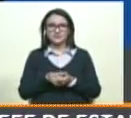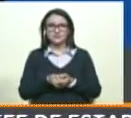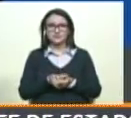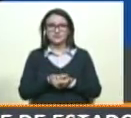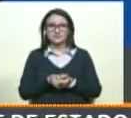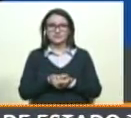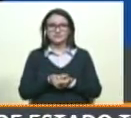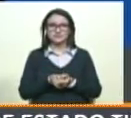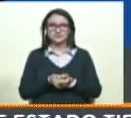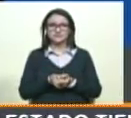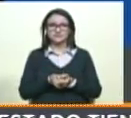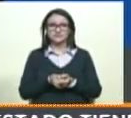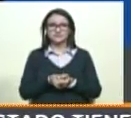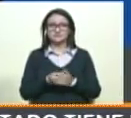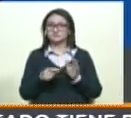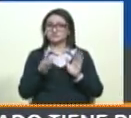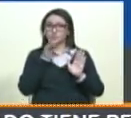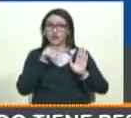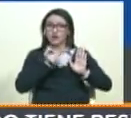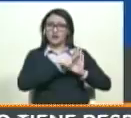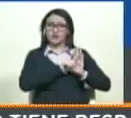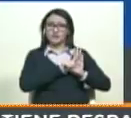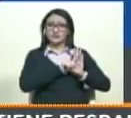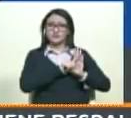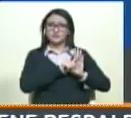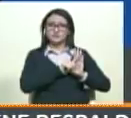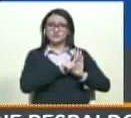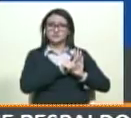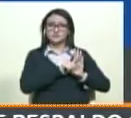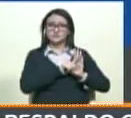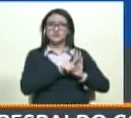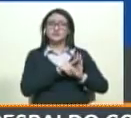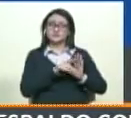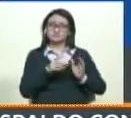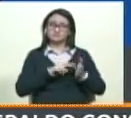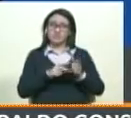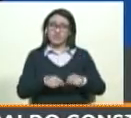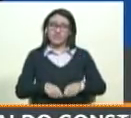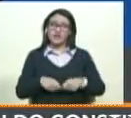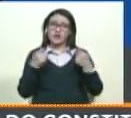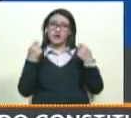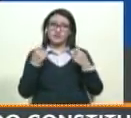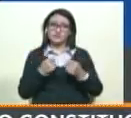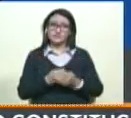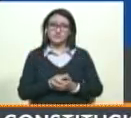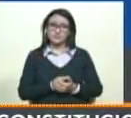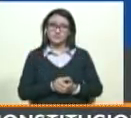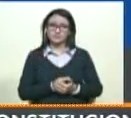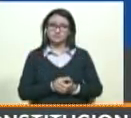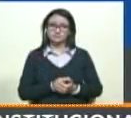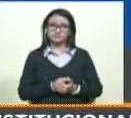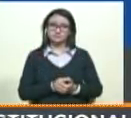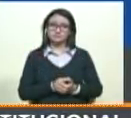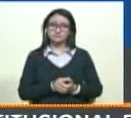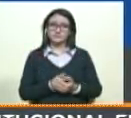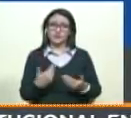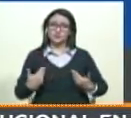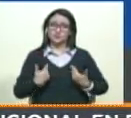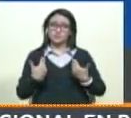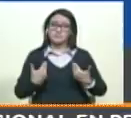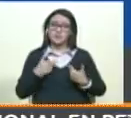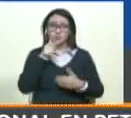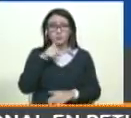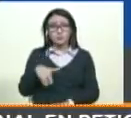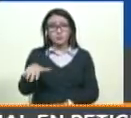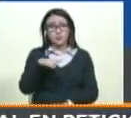coercitivas, unilaterales e ilegales, tienen un daño que es fundamentalmente el sufrimiento de un pueblo. Cuando